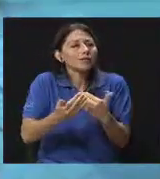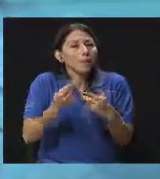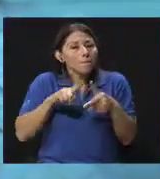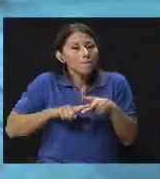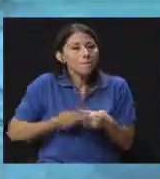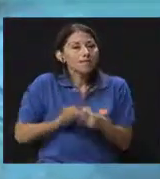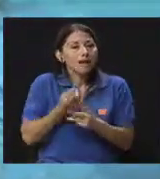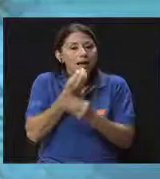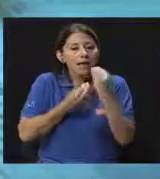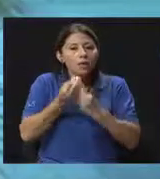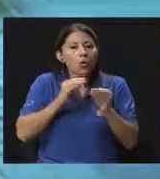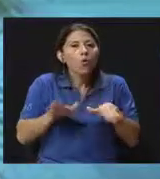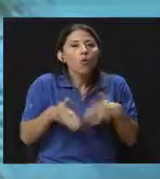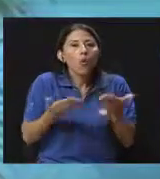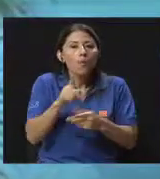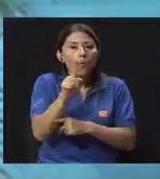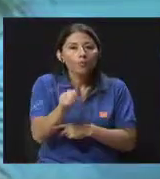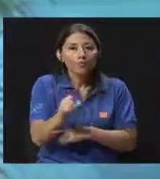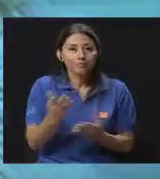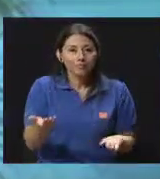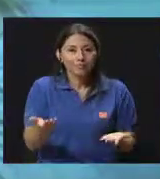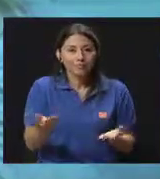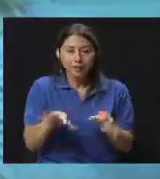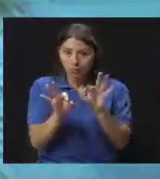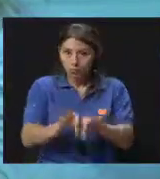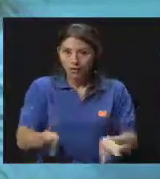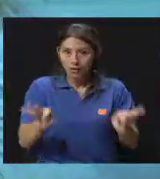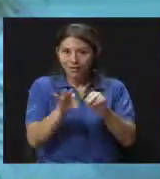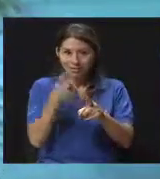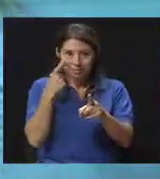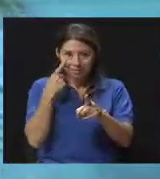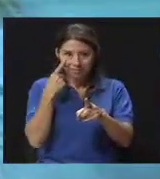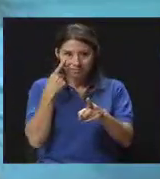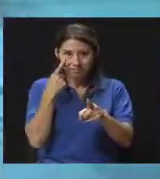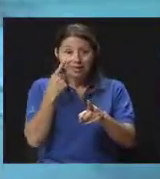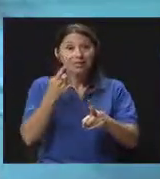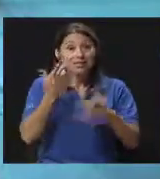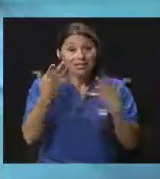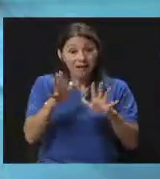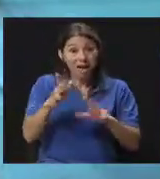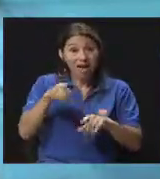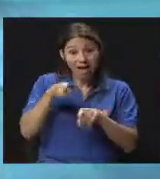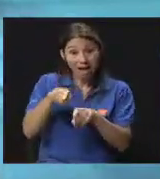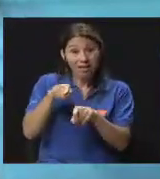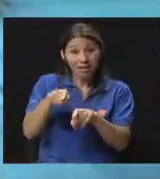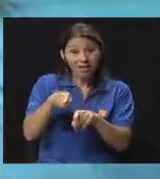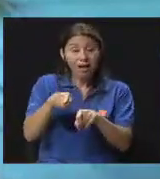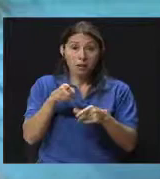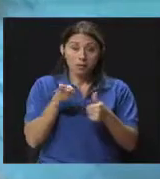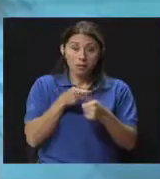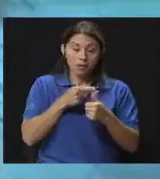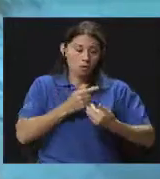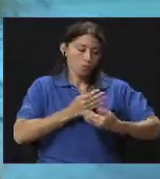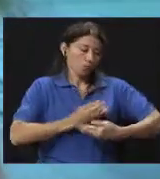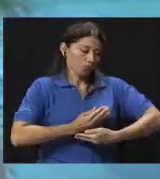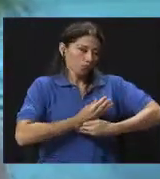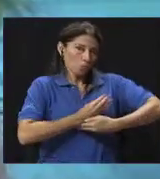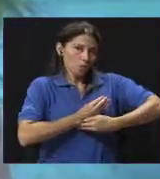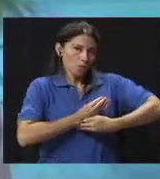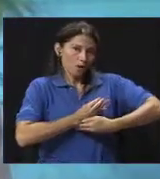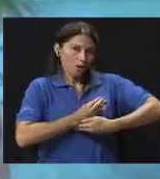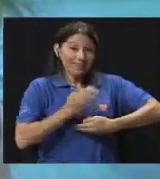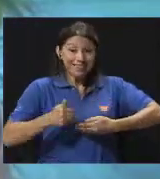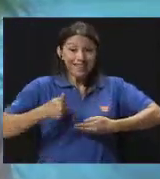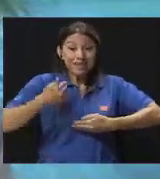alimentos. Importante, el hecho de que nosotros le demos alimentos diferentes a leche materna no quiere decir que